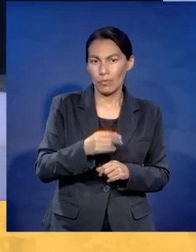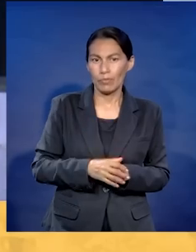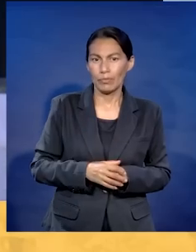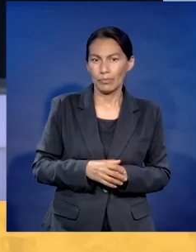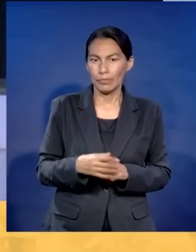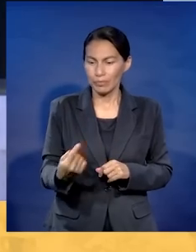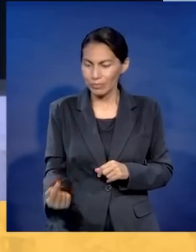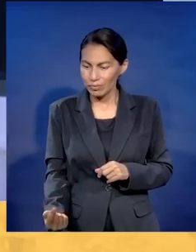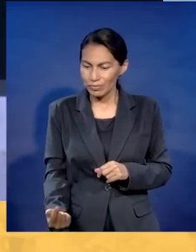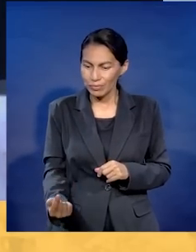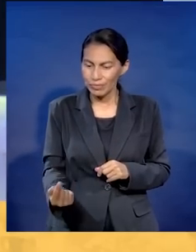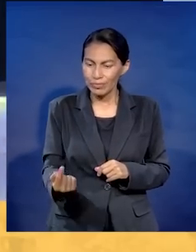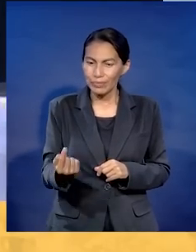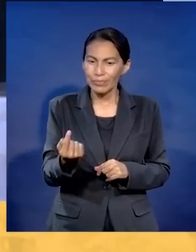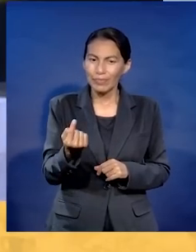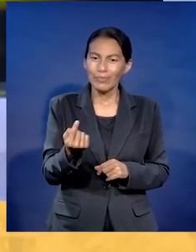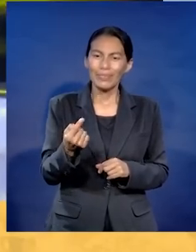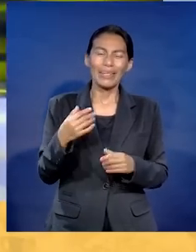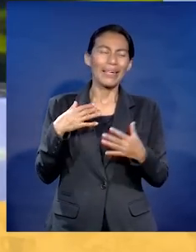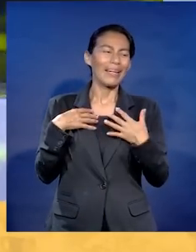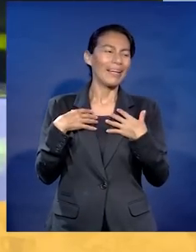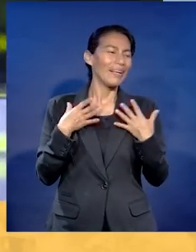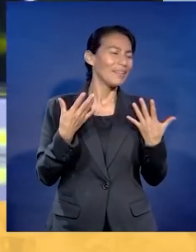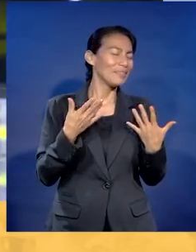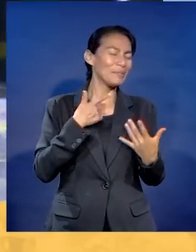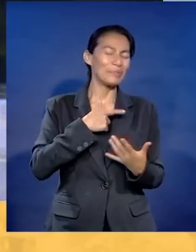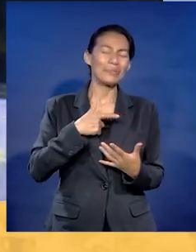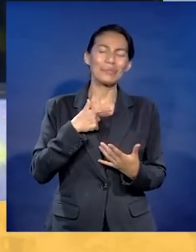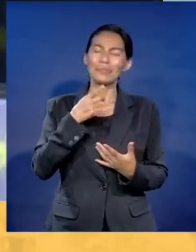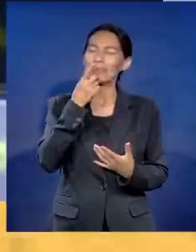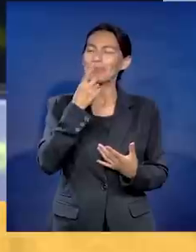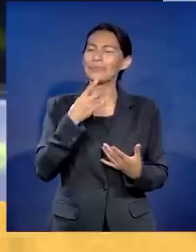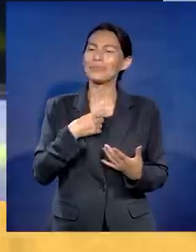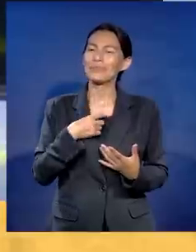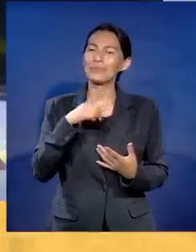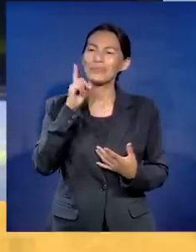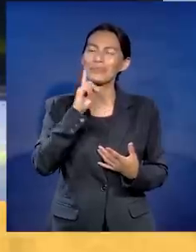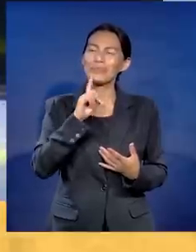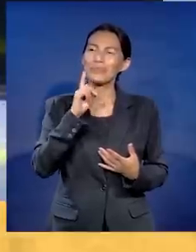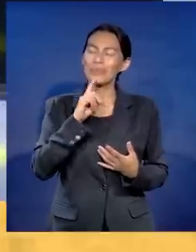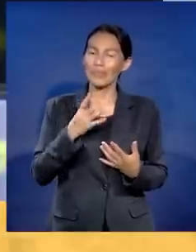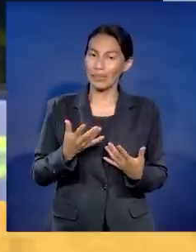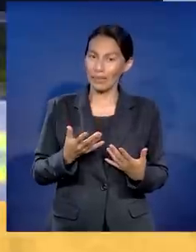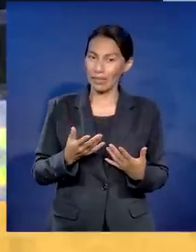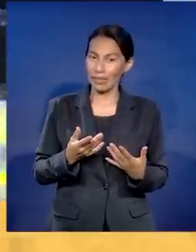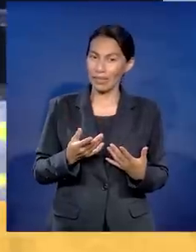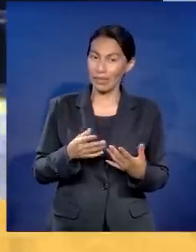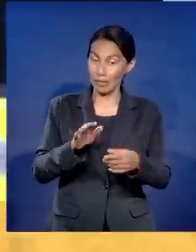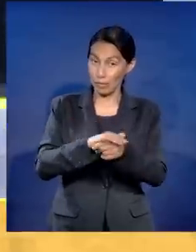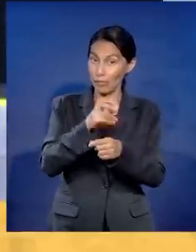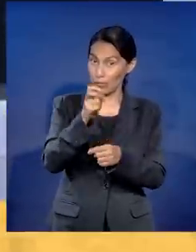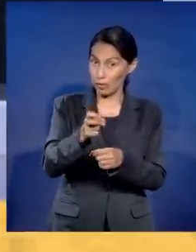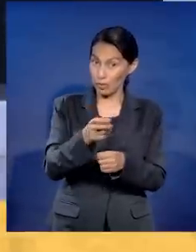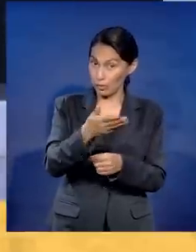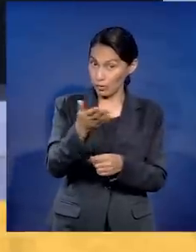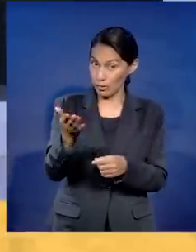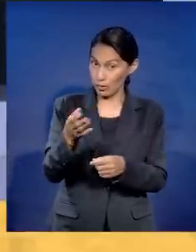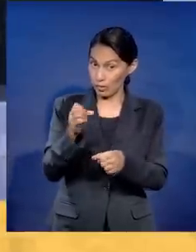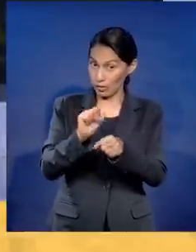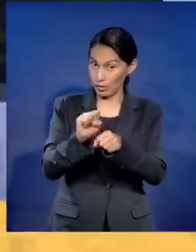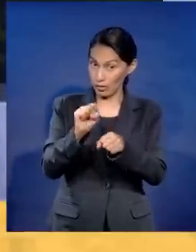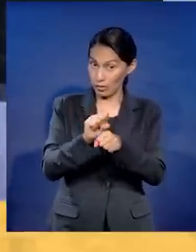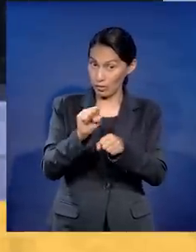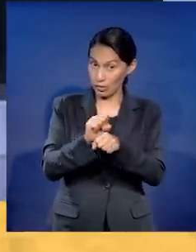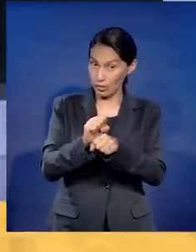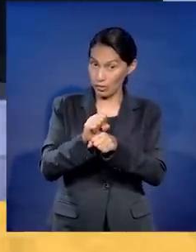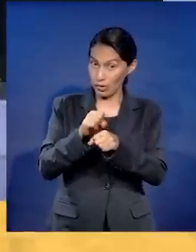Y eso está en el chip de un varón. Desde que estamos chiquititos, nos encanta que nos admiren, especialmente las muchachas.